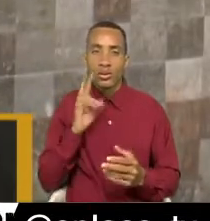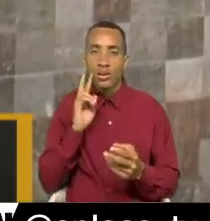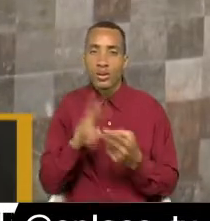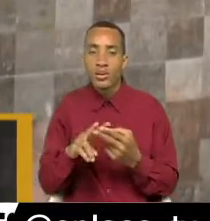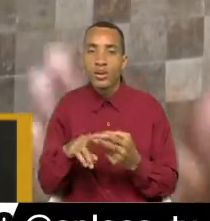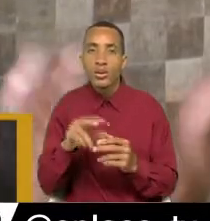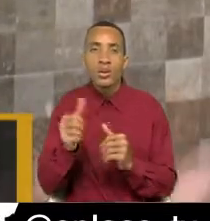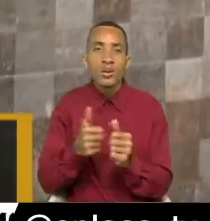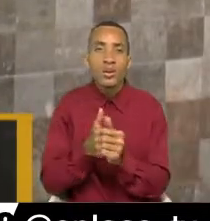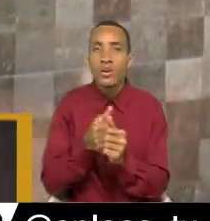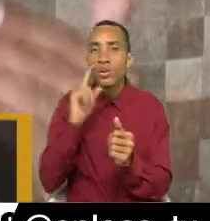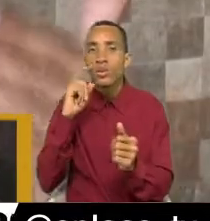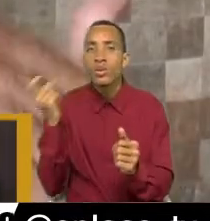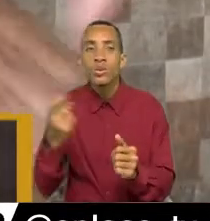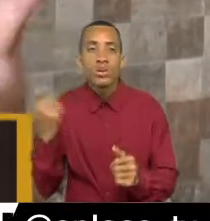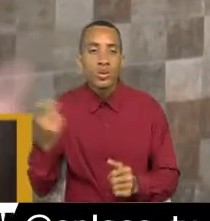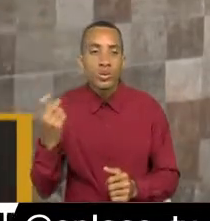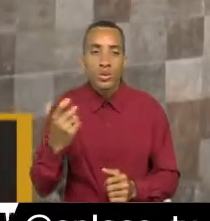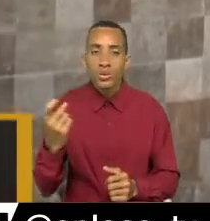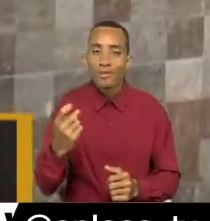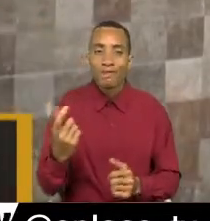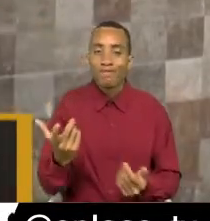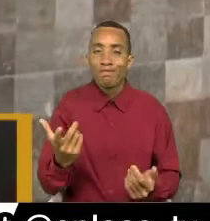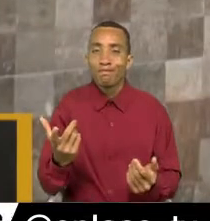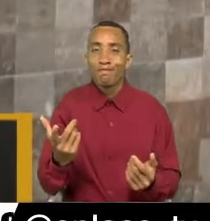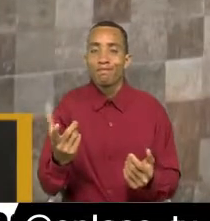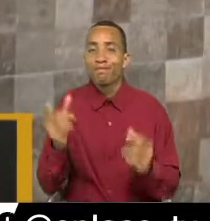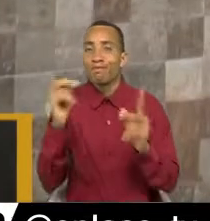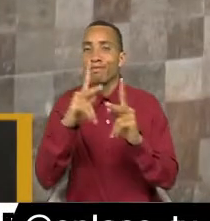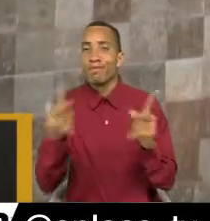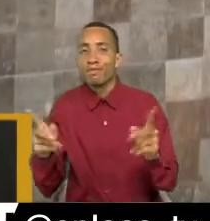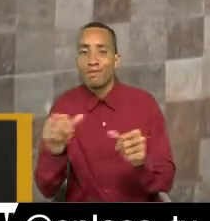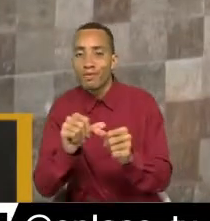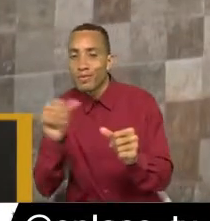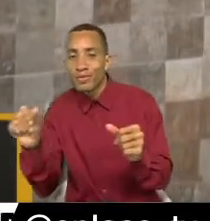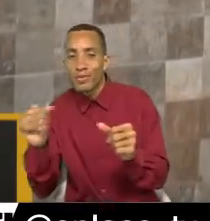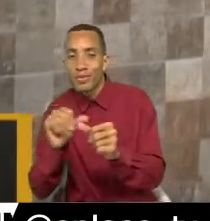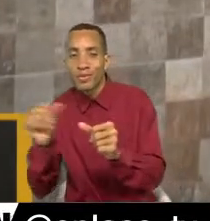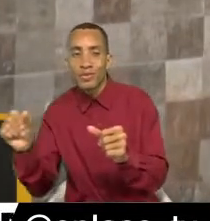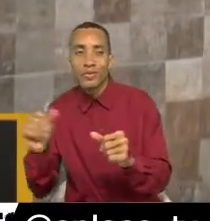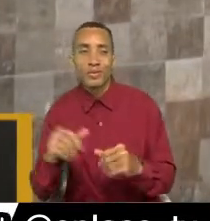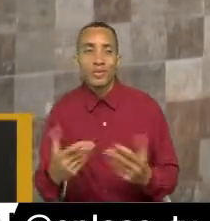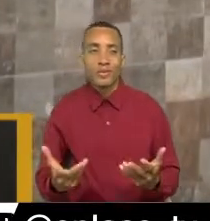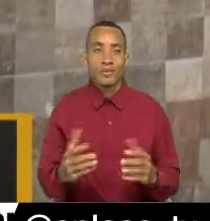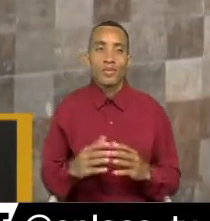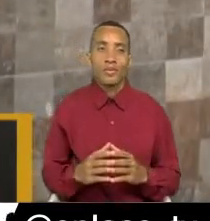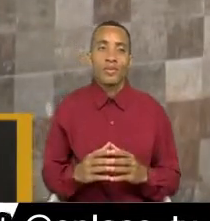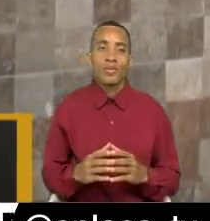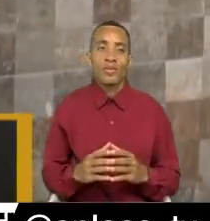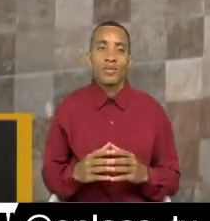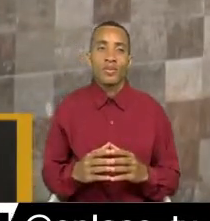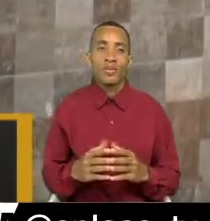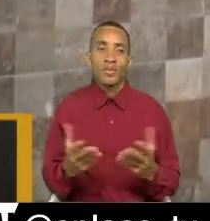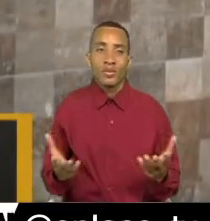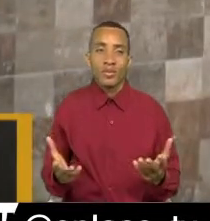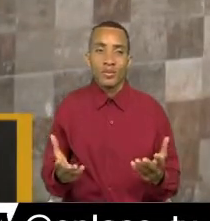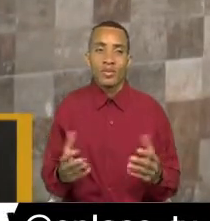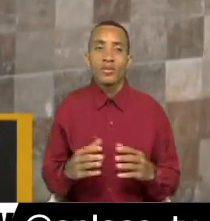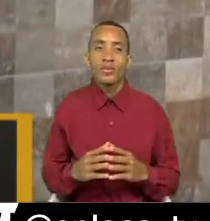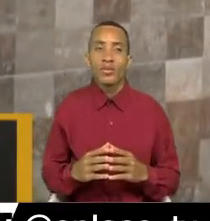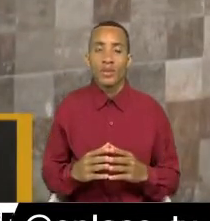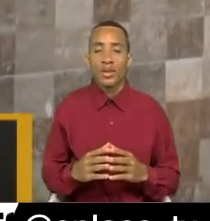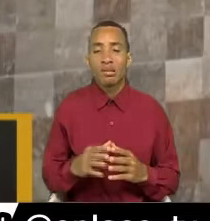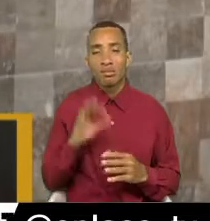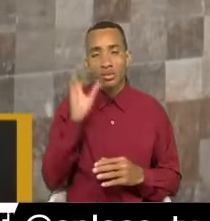Pacheco Cañas. No, mira, no, o sea, ¿dónde hay unos Pacheco? No son ellos. Entonces yo vengo hasta aquí a ver, pues, si es la